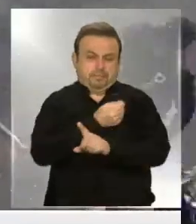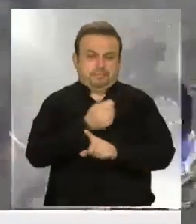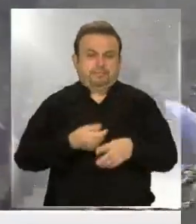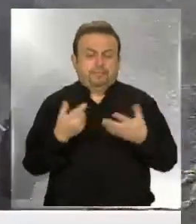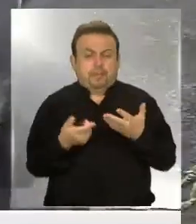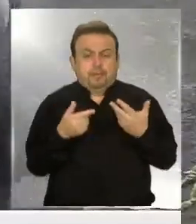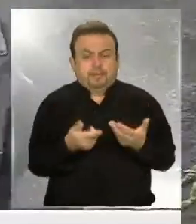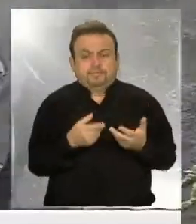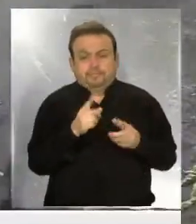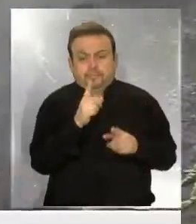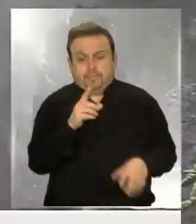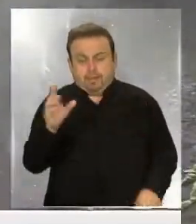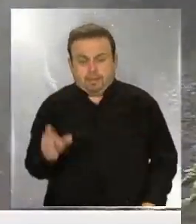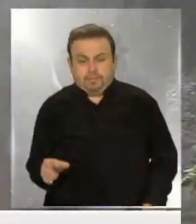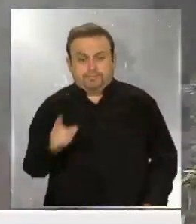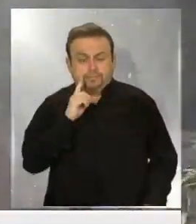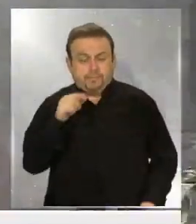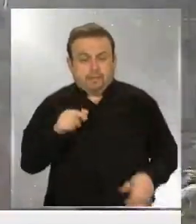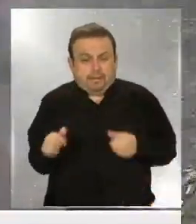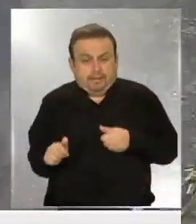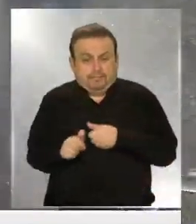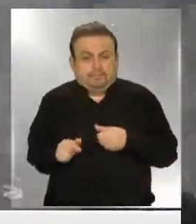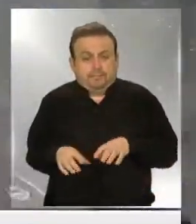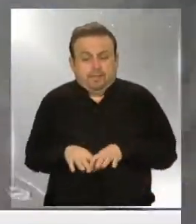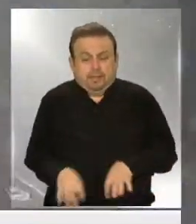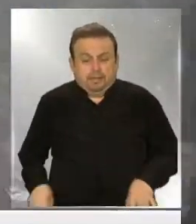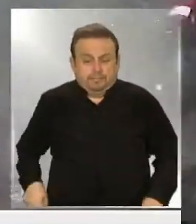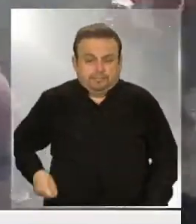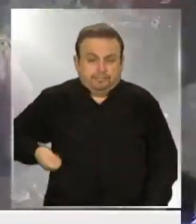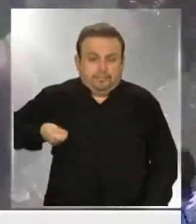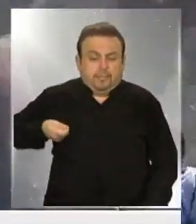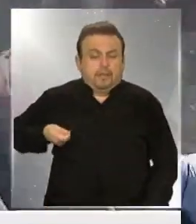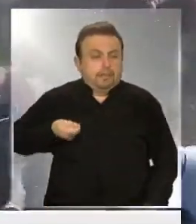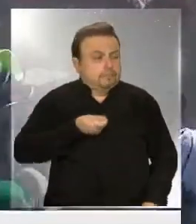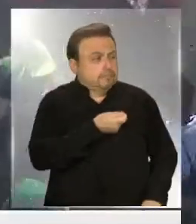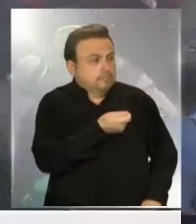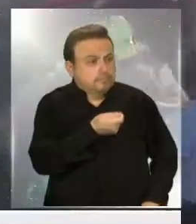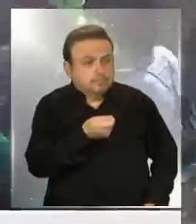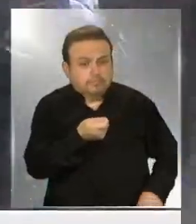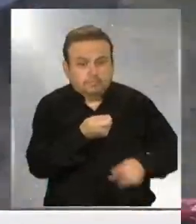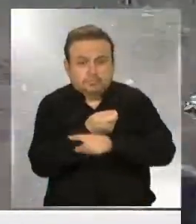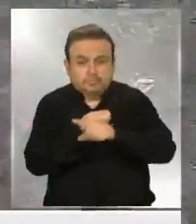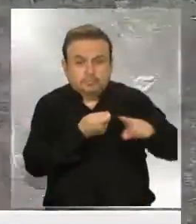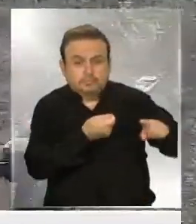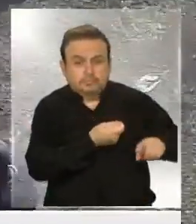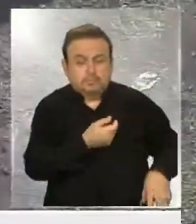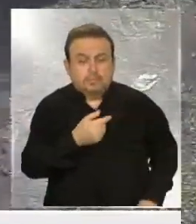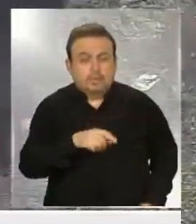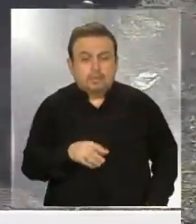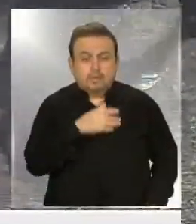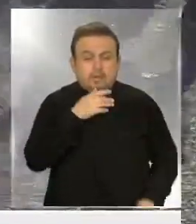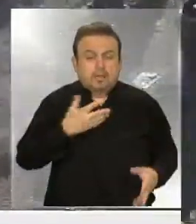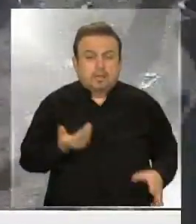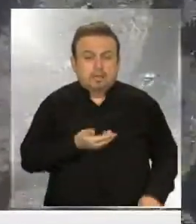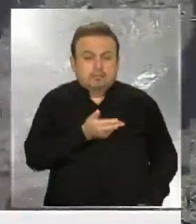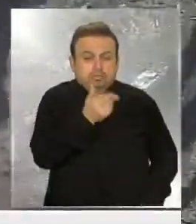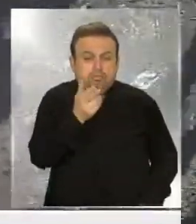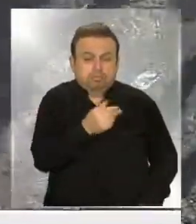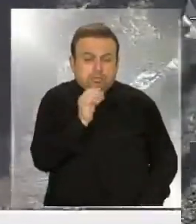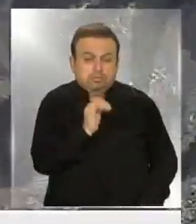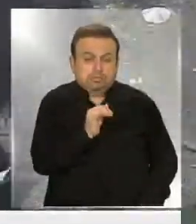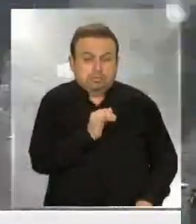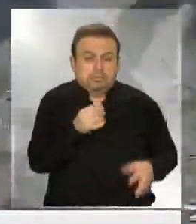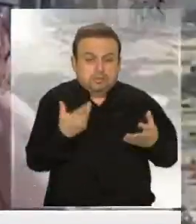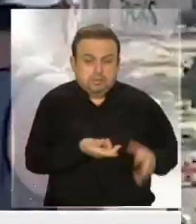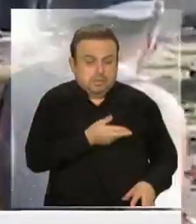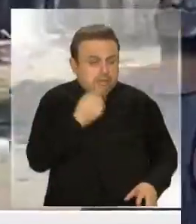todo esto pasando, y una de las personas que estaba muy cercana sacó un arma mostrando una pistola, no sabían si con la finalidad de disparar o no, pero lo que sí